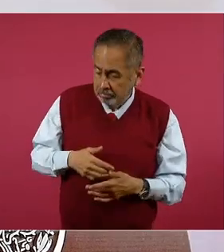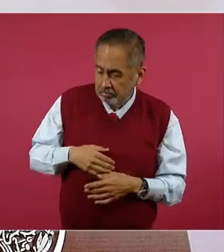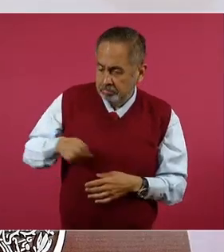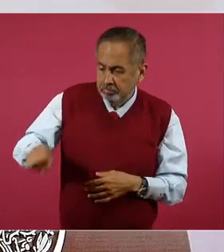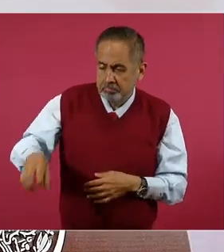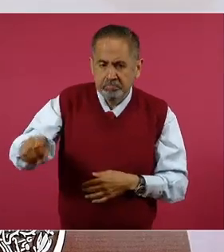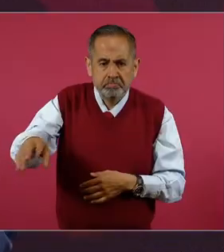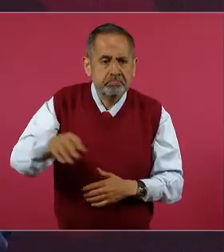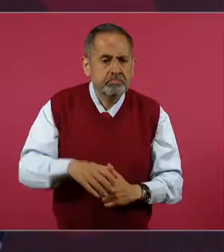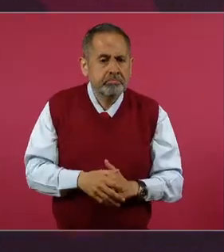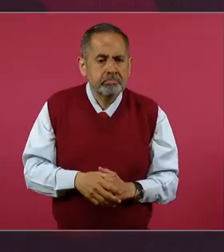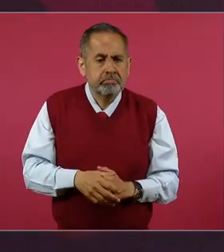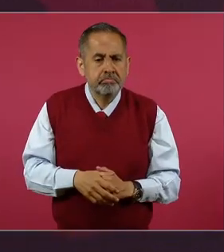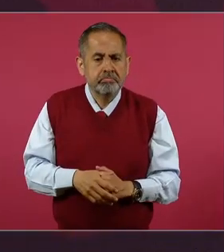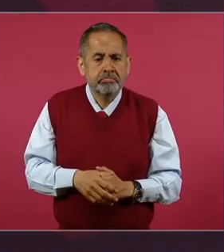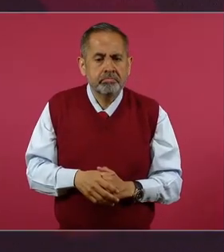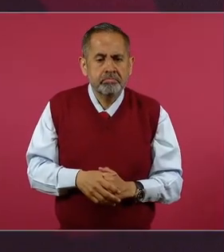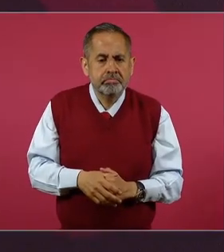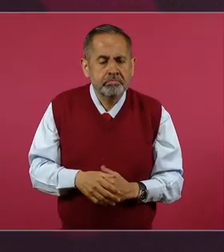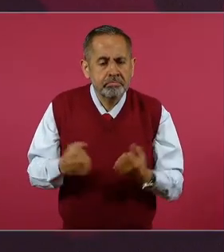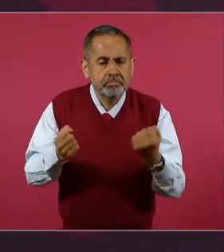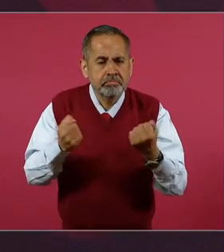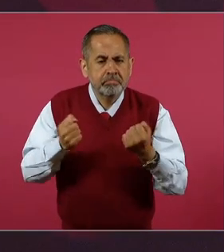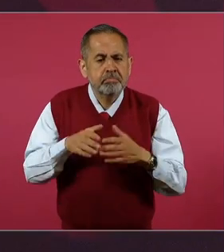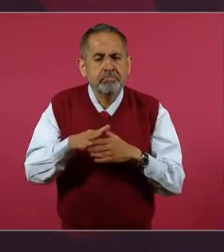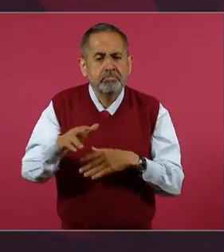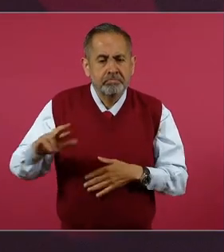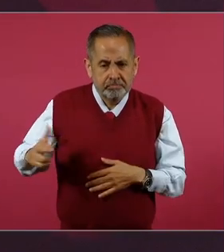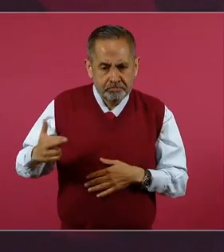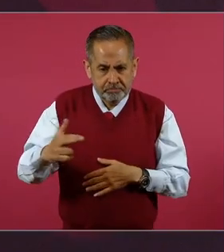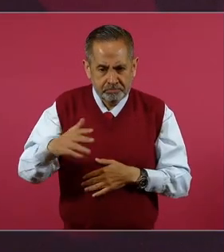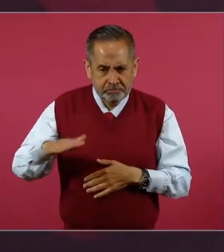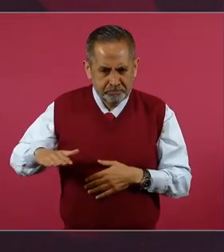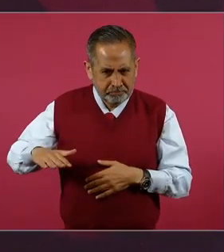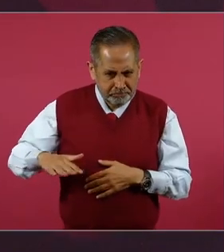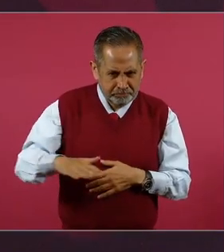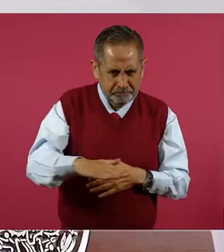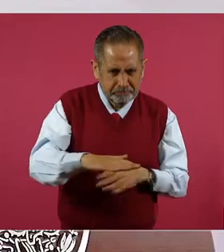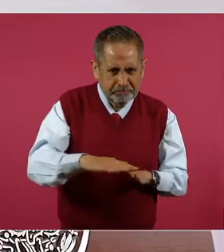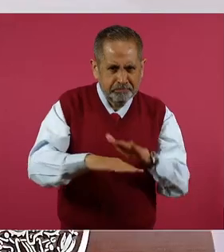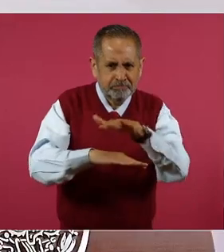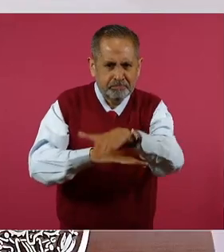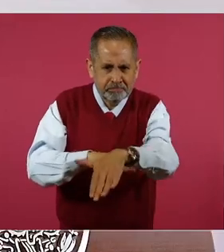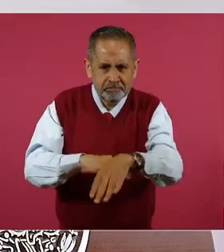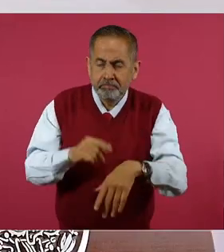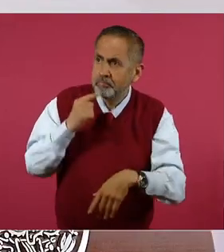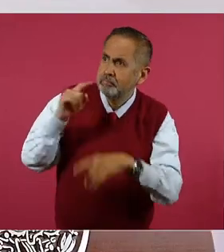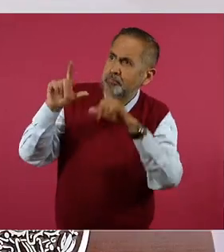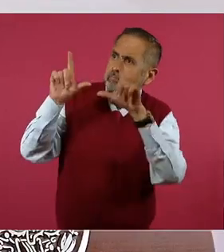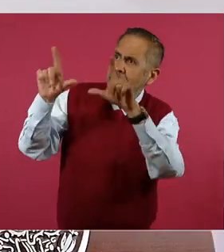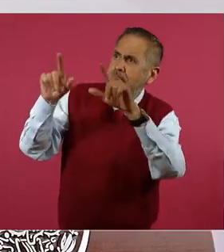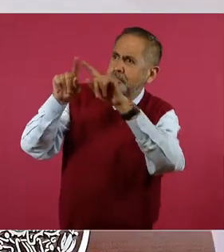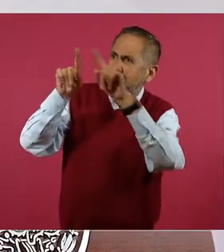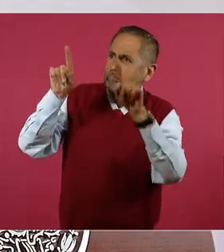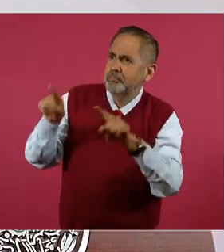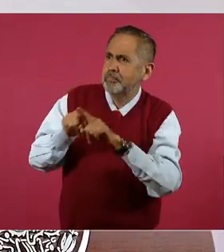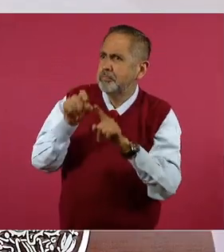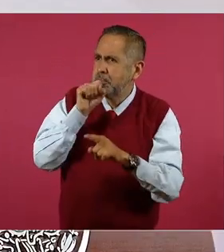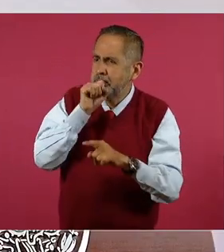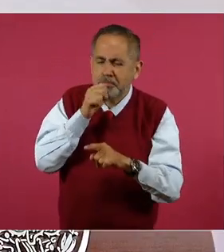Pasa uno en la carretera un arroyo y hay un letrero, ¿sí?,